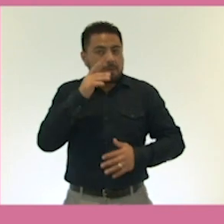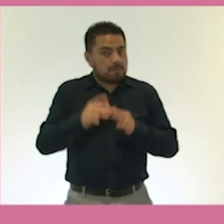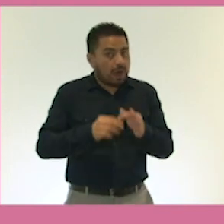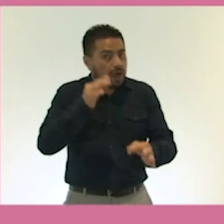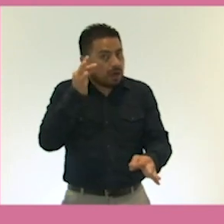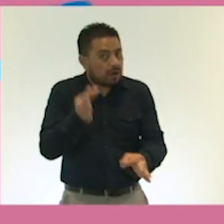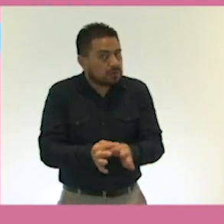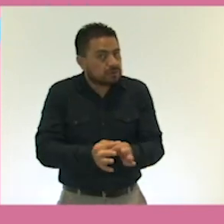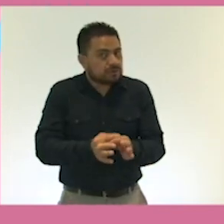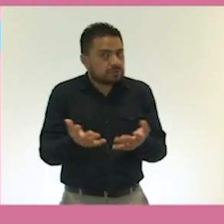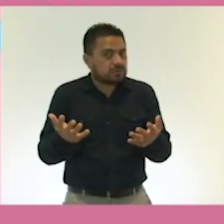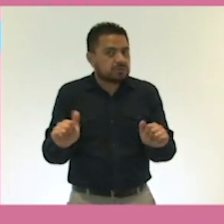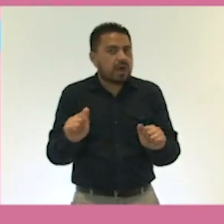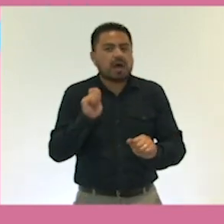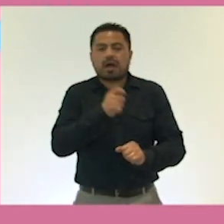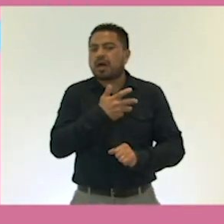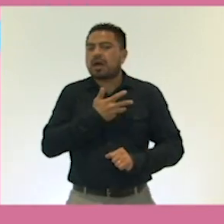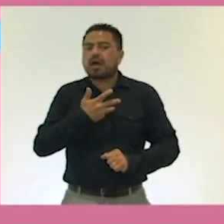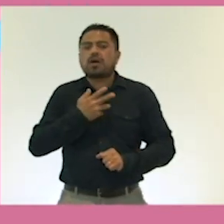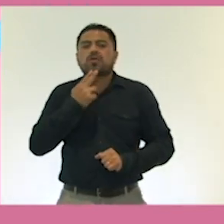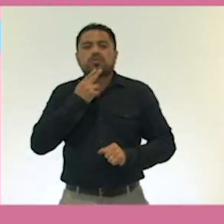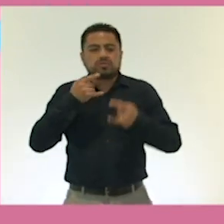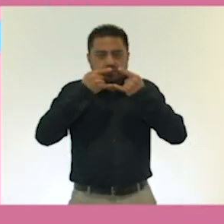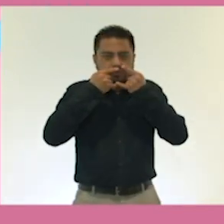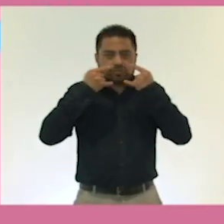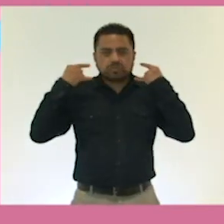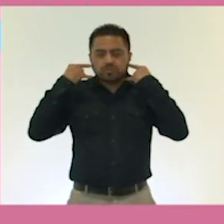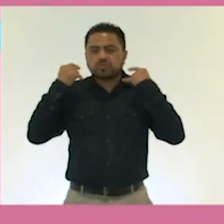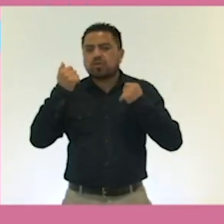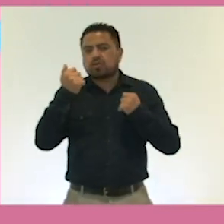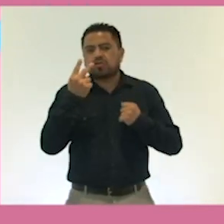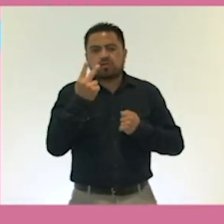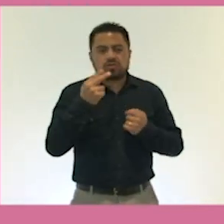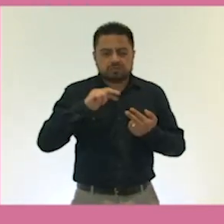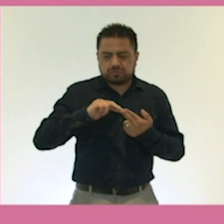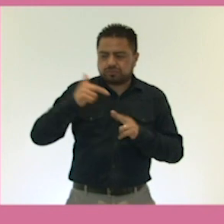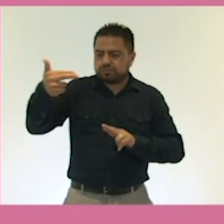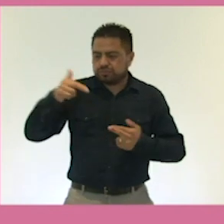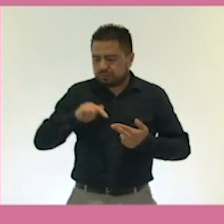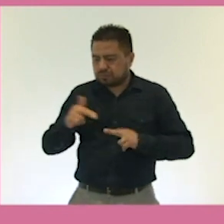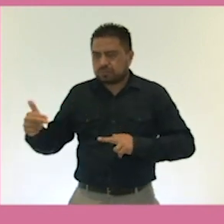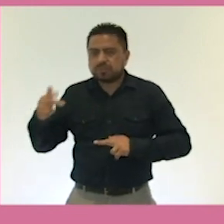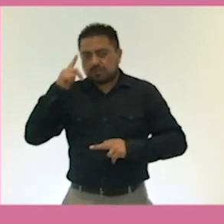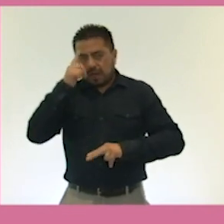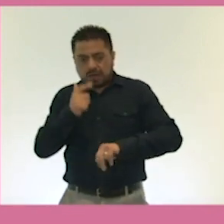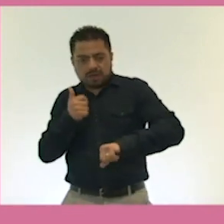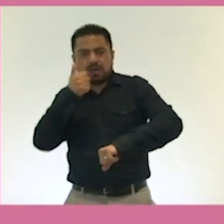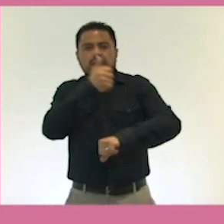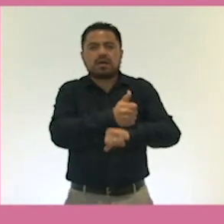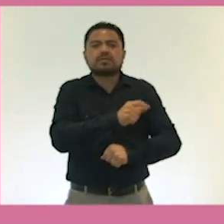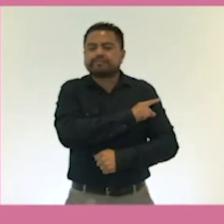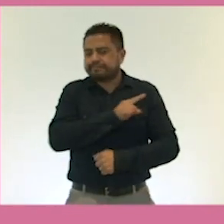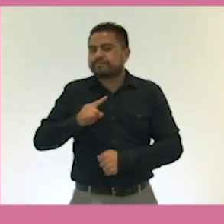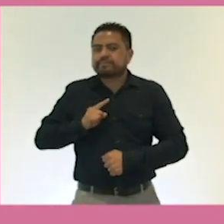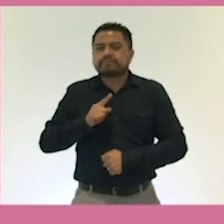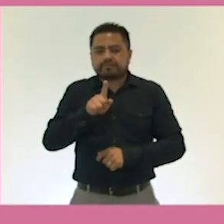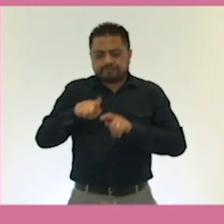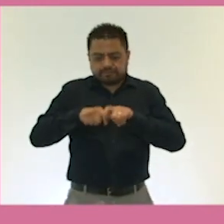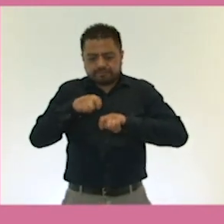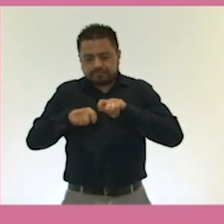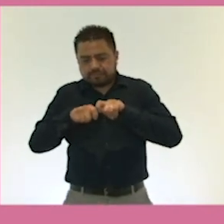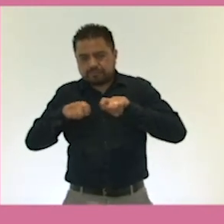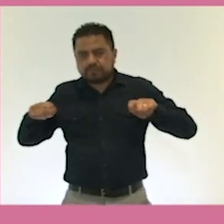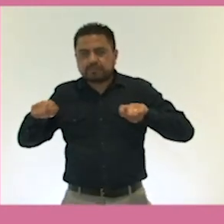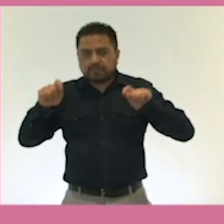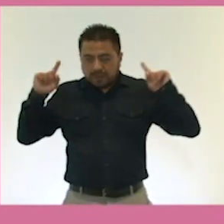¡Listo! Ya tienes un cubrebocas con dos pares de cuerdas. Para colocártelo, deberás amarrar las cuerdas